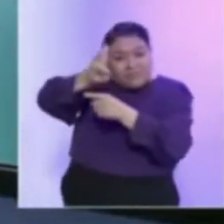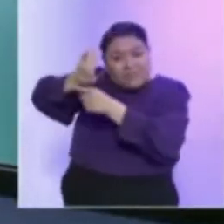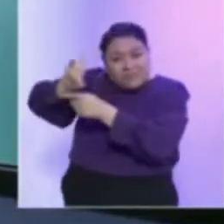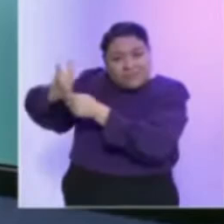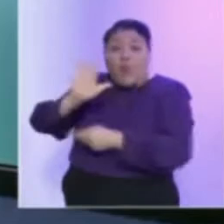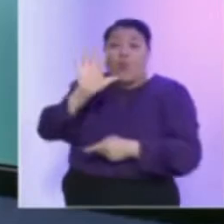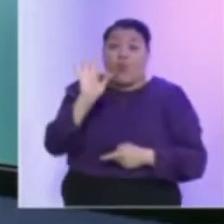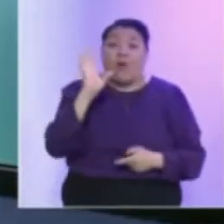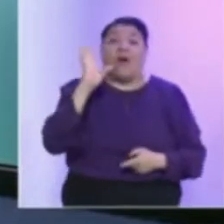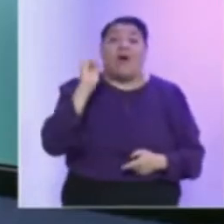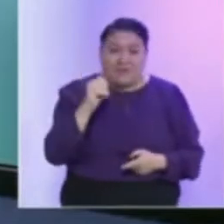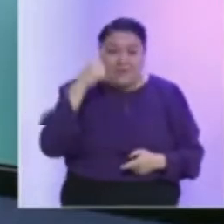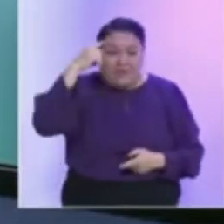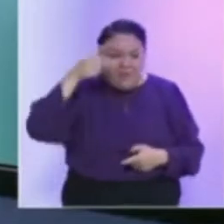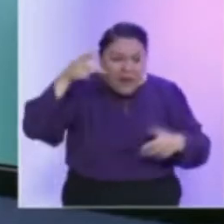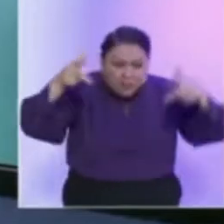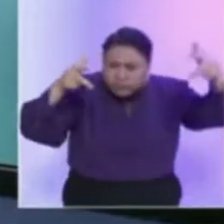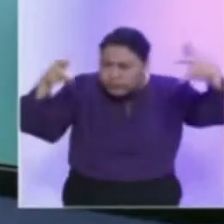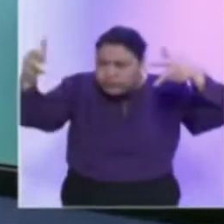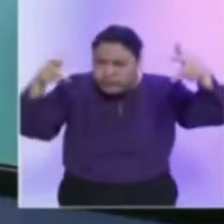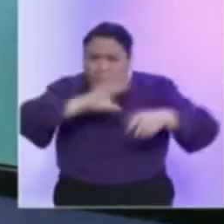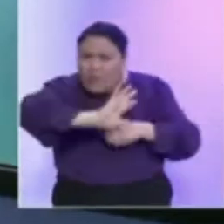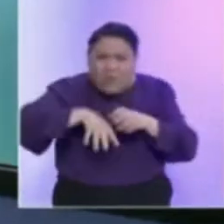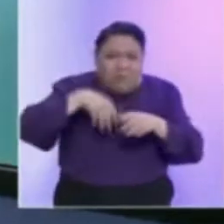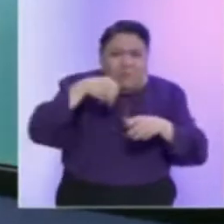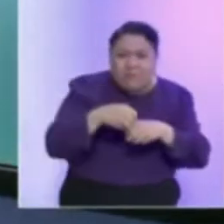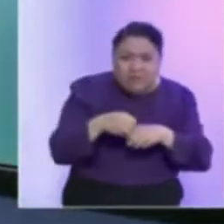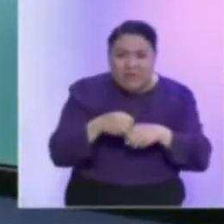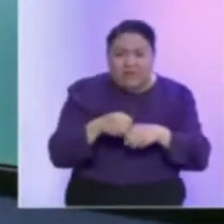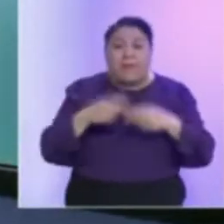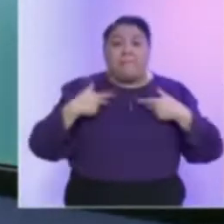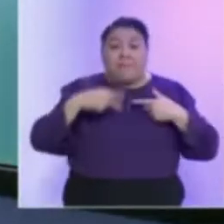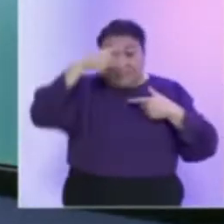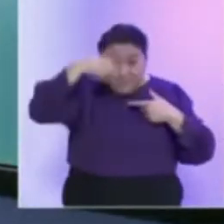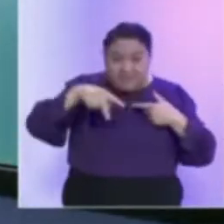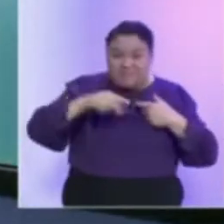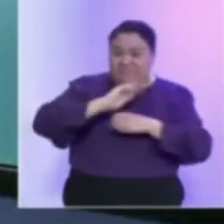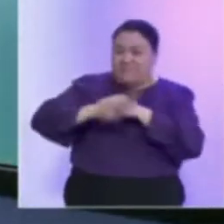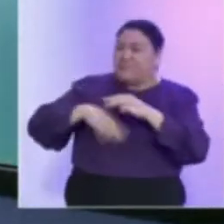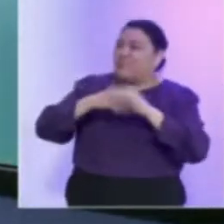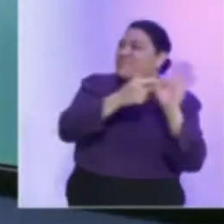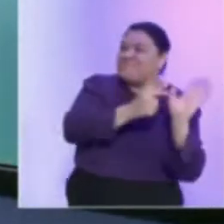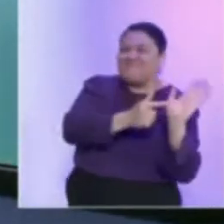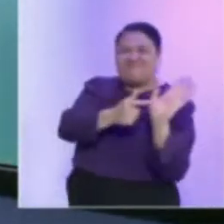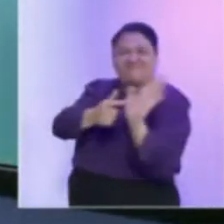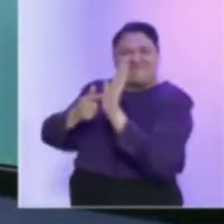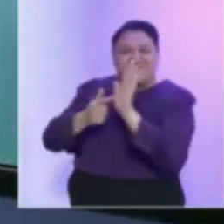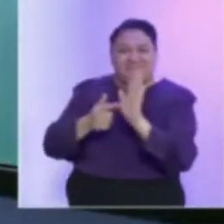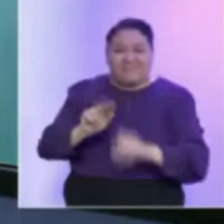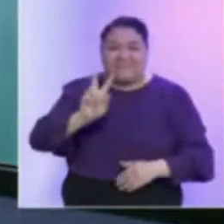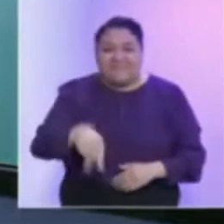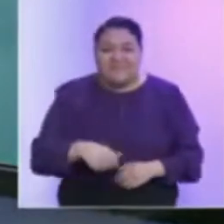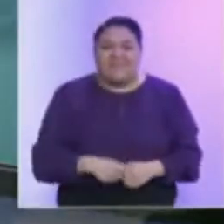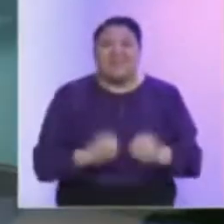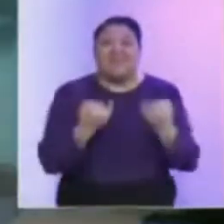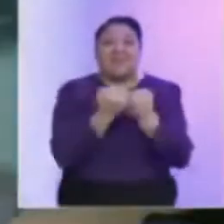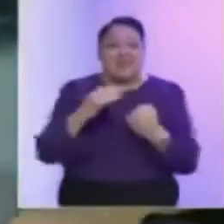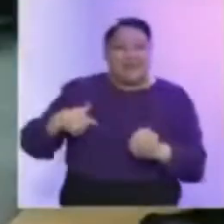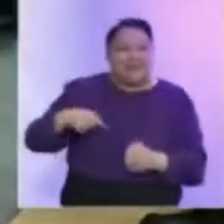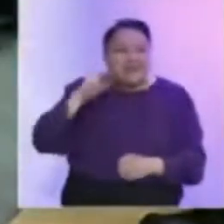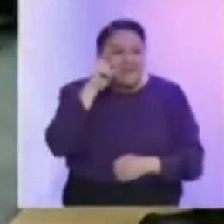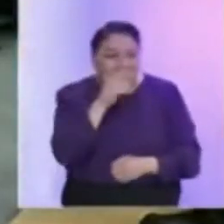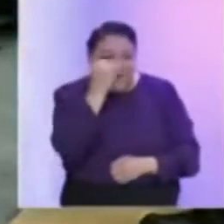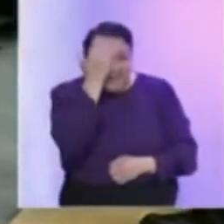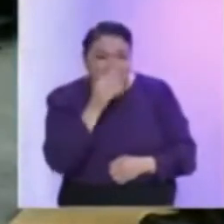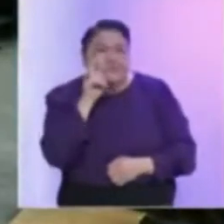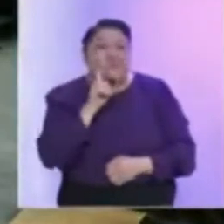ahí para dar cada detalle, no nada más a la audiencia mexicana, sino en otros países del mundo. Así es, y veíamos en las imágenes